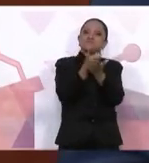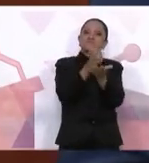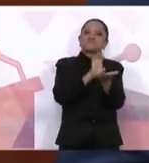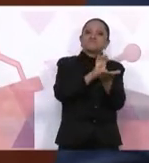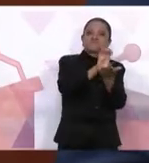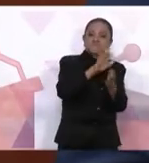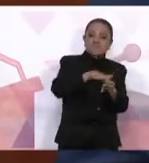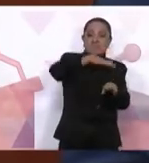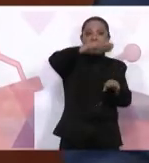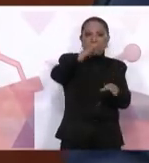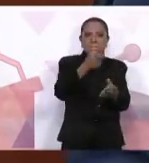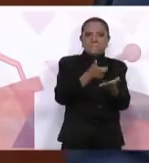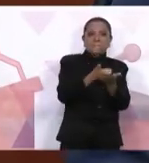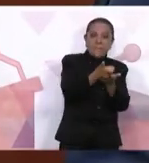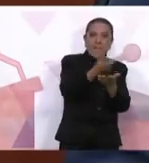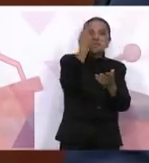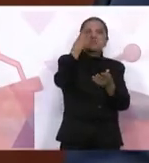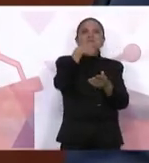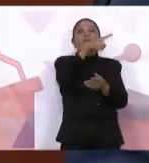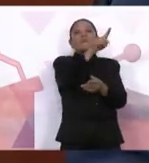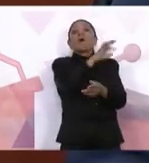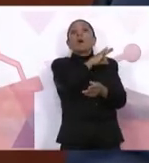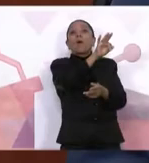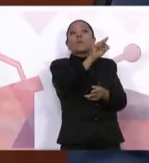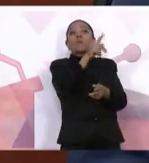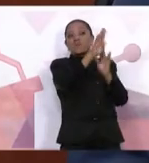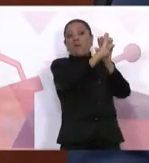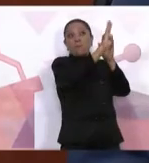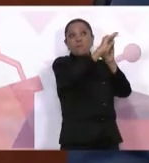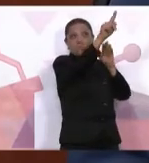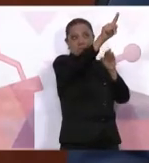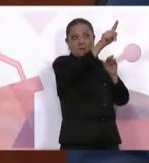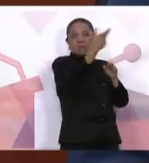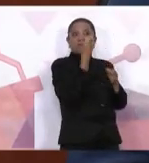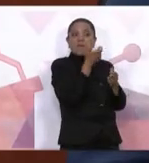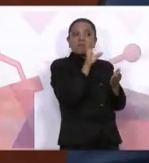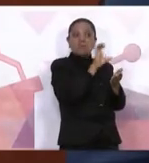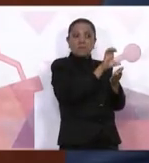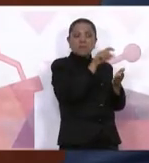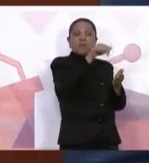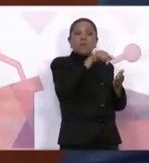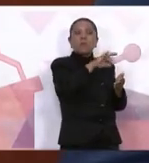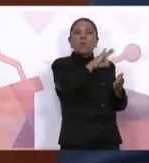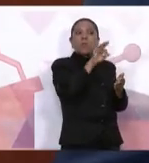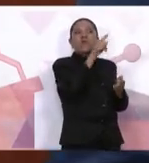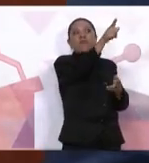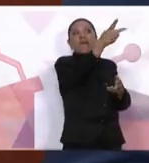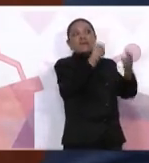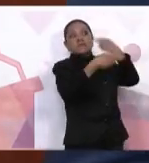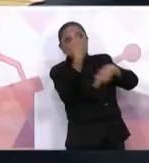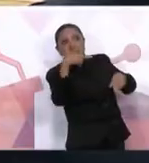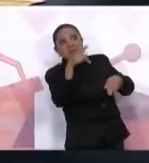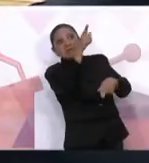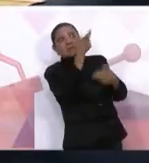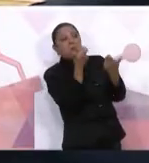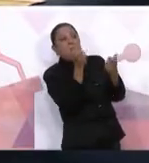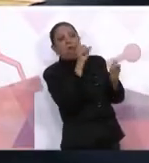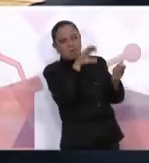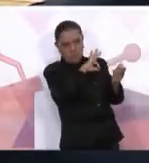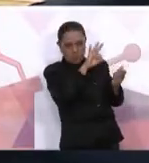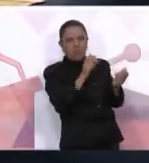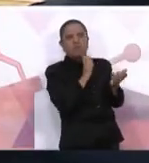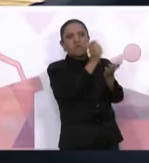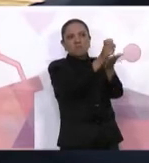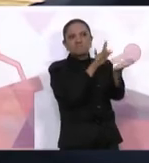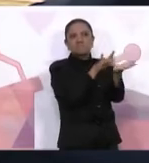que los migrantes puedan regresar es un fondo muy importante en el estado de morelos y lo vamos a seguir impulsando y por último aplicar la tecnología